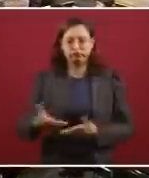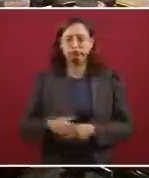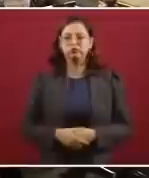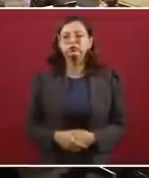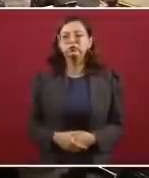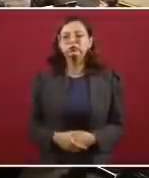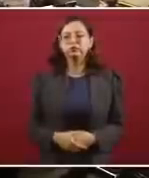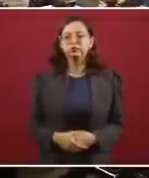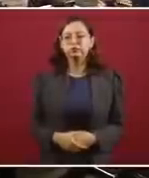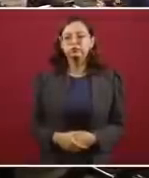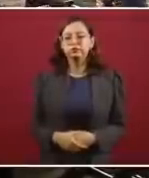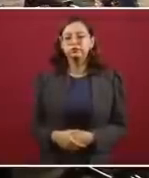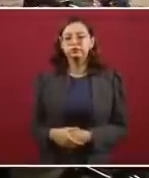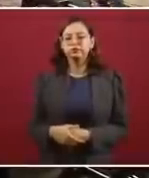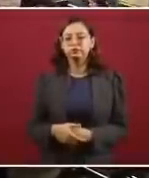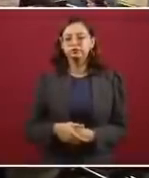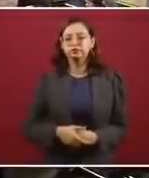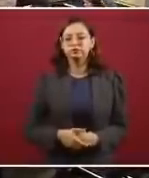favor.